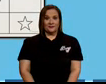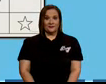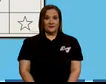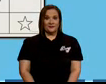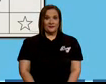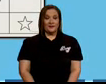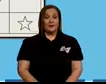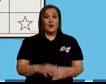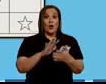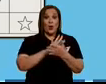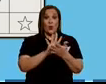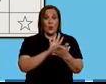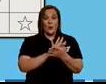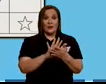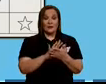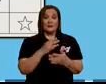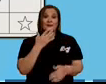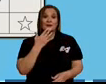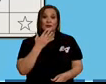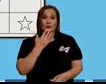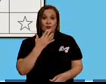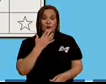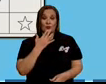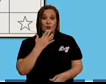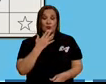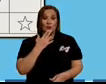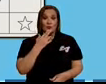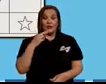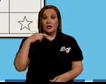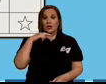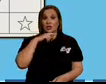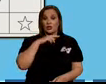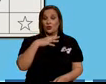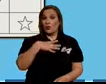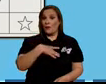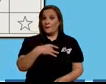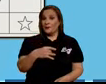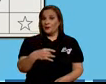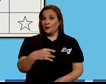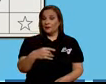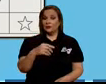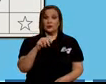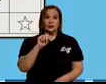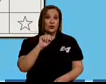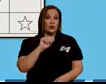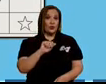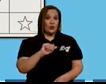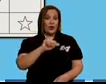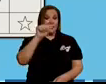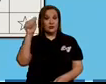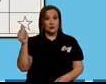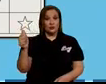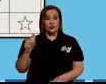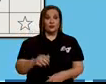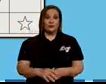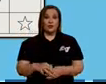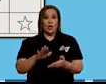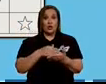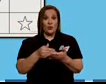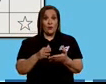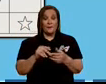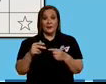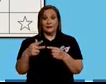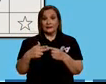blanco, rojo y azul. También témpera o cartoncillo, esponja, papel y crespón, goma, tijera.